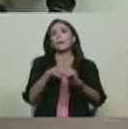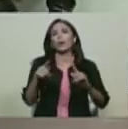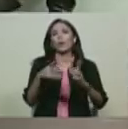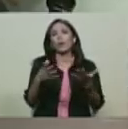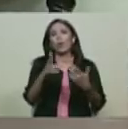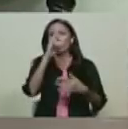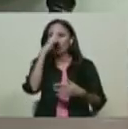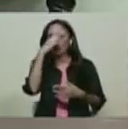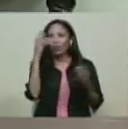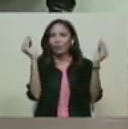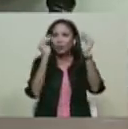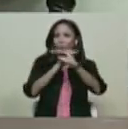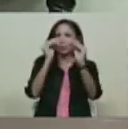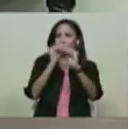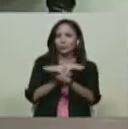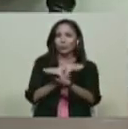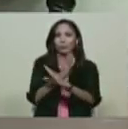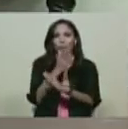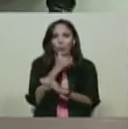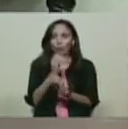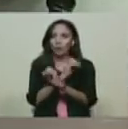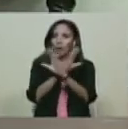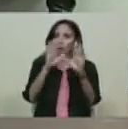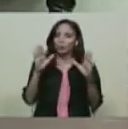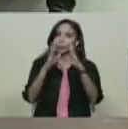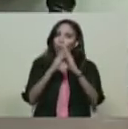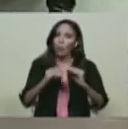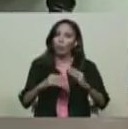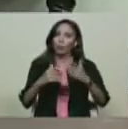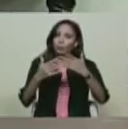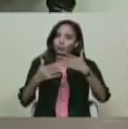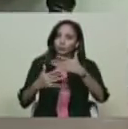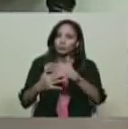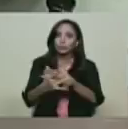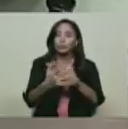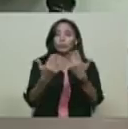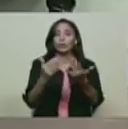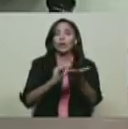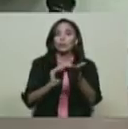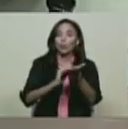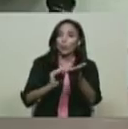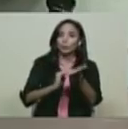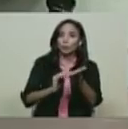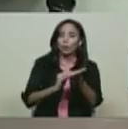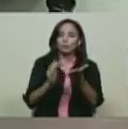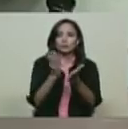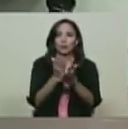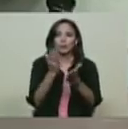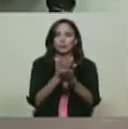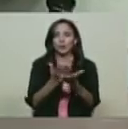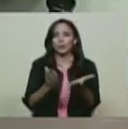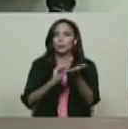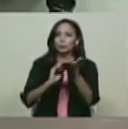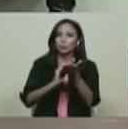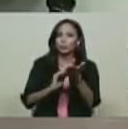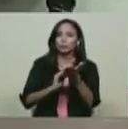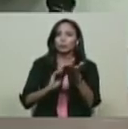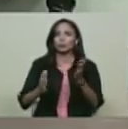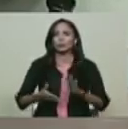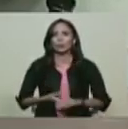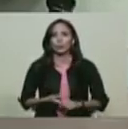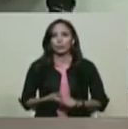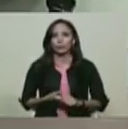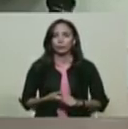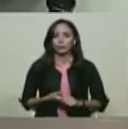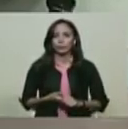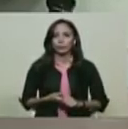vamos logrando el milagro económico, mientras vamos derrotando en una batalla tremenda a los